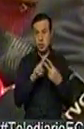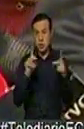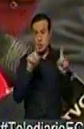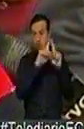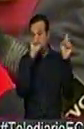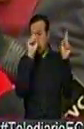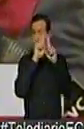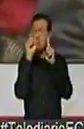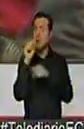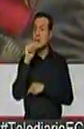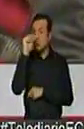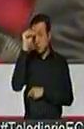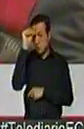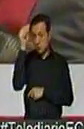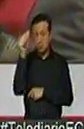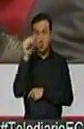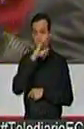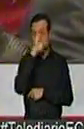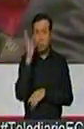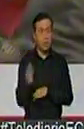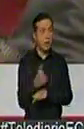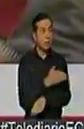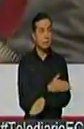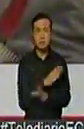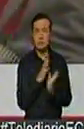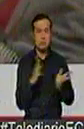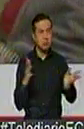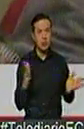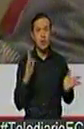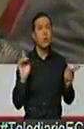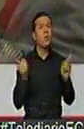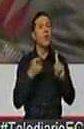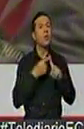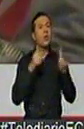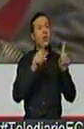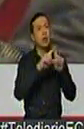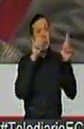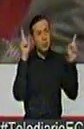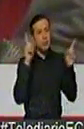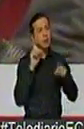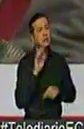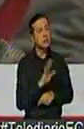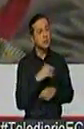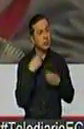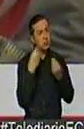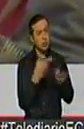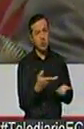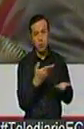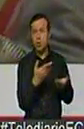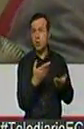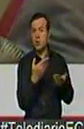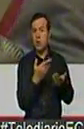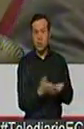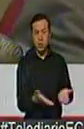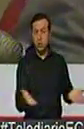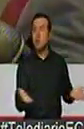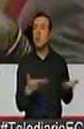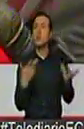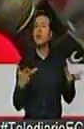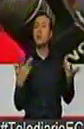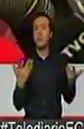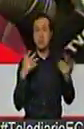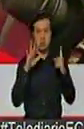que aparentemente nunca se hizo, sino únicamente se entregó a una empresa local, esta adjudicación correspondía